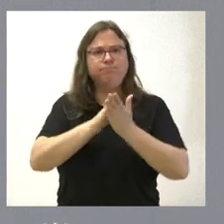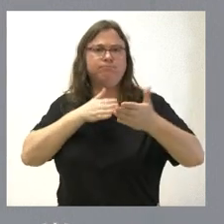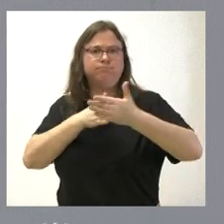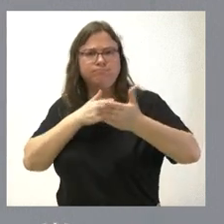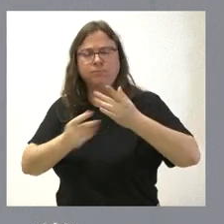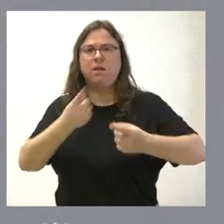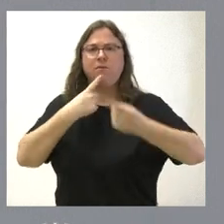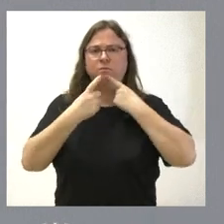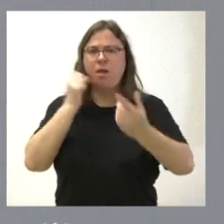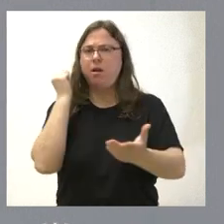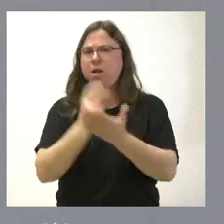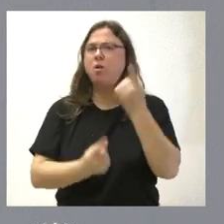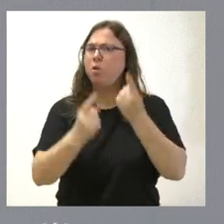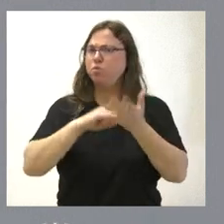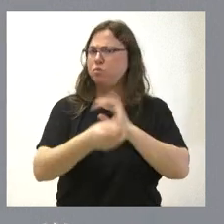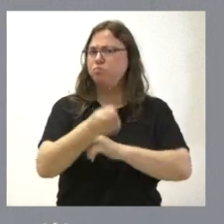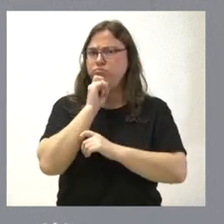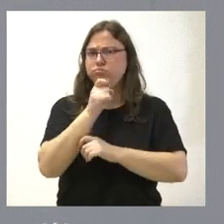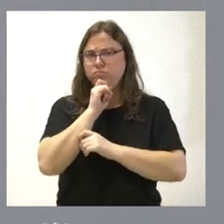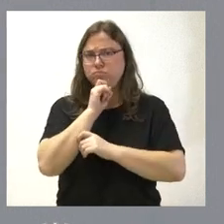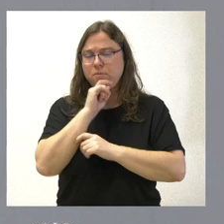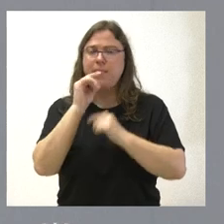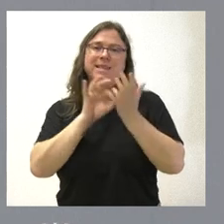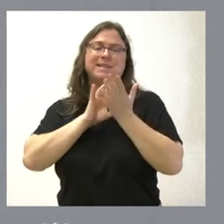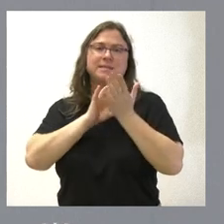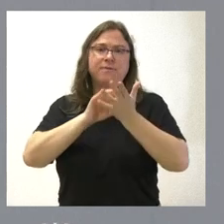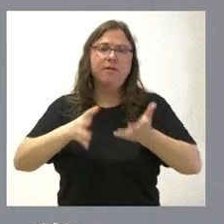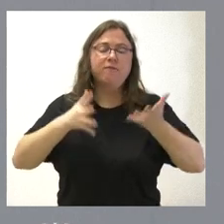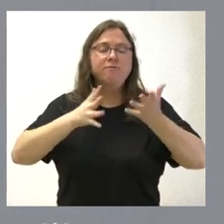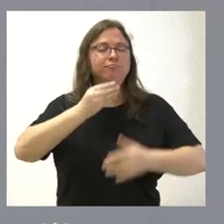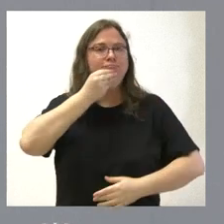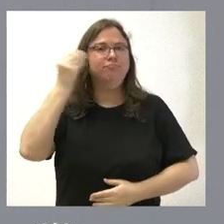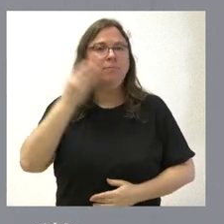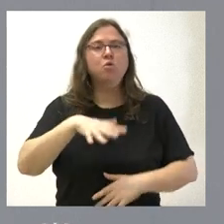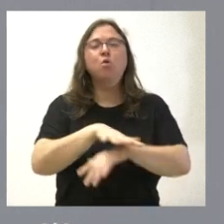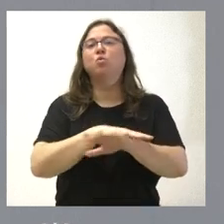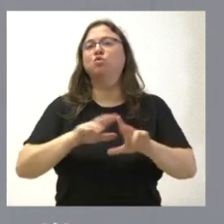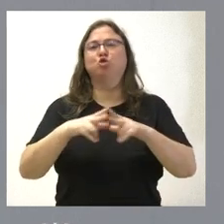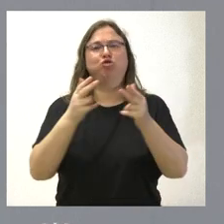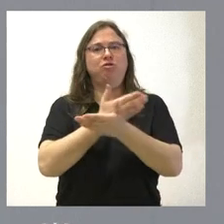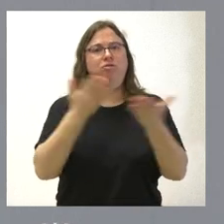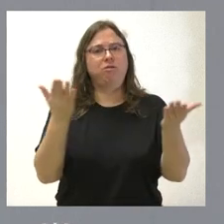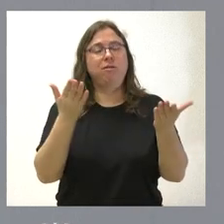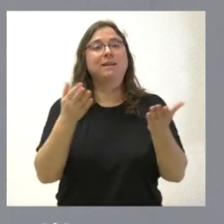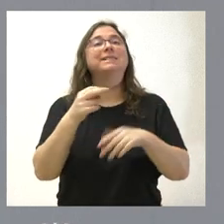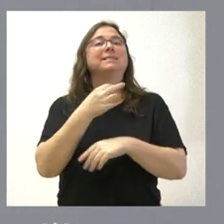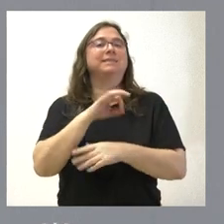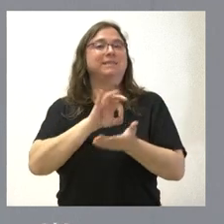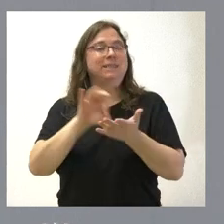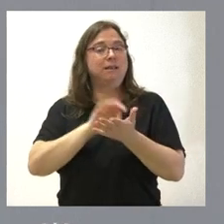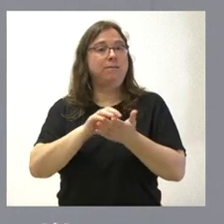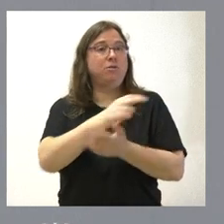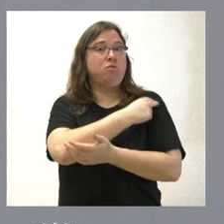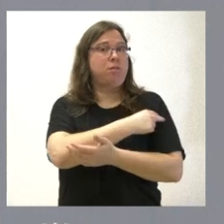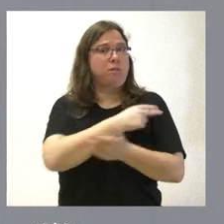retos algunos de ellos de compleja solución están dando un servicio que es muy bien apreciado por el conjunto de la sociedad que es un servicio sanitario que permite